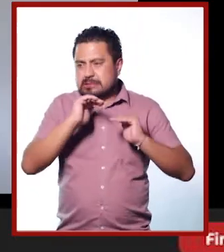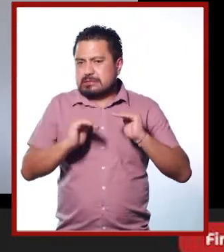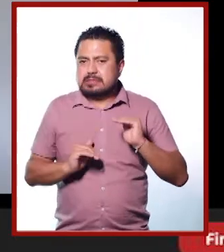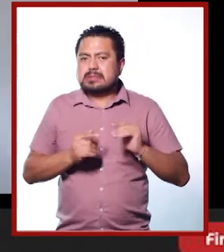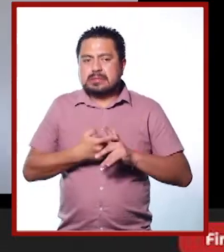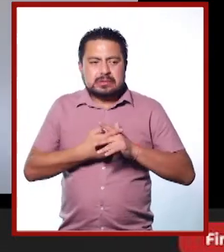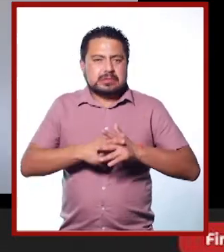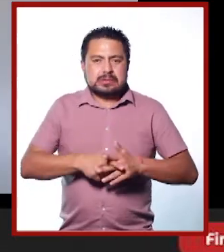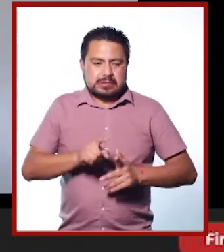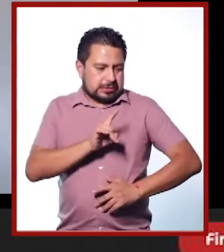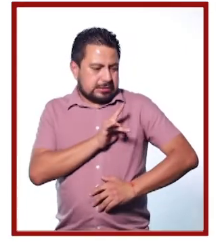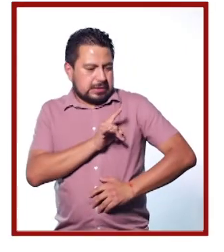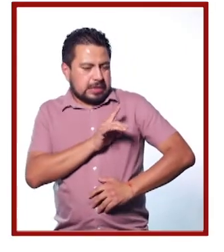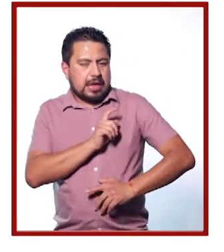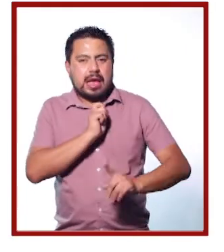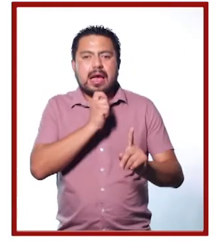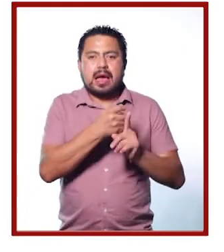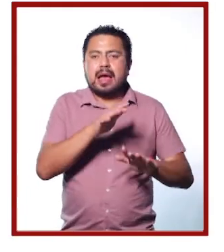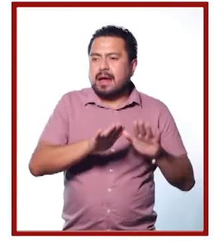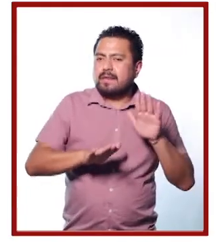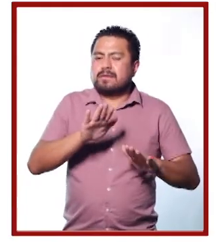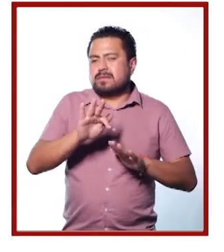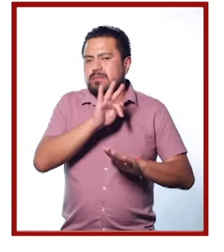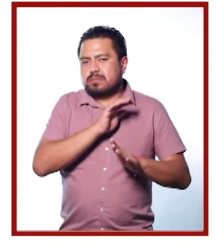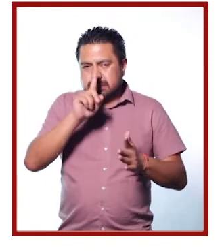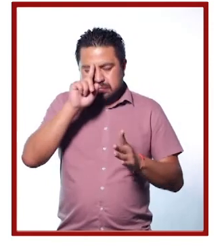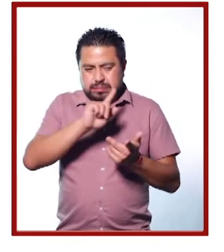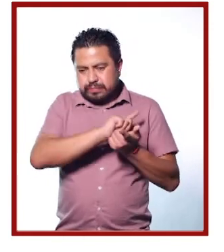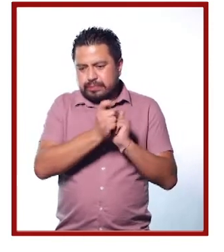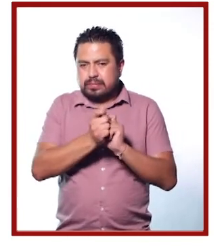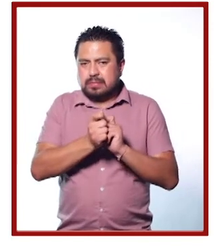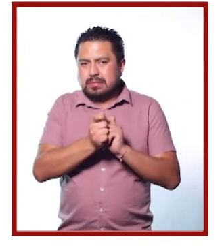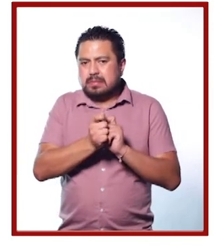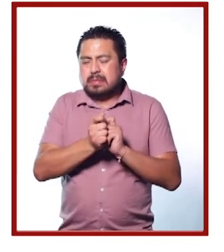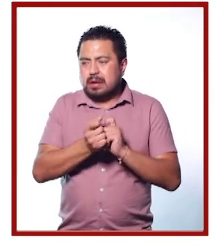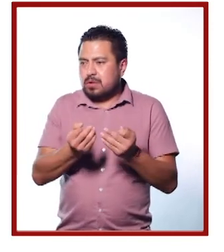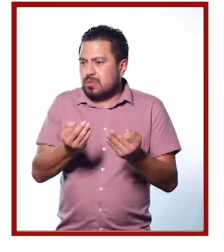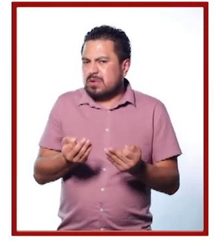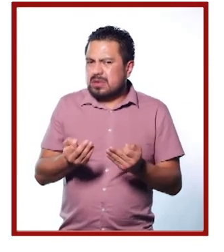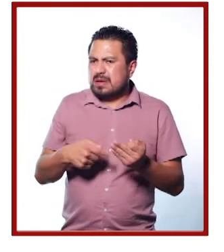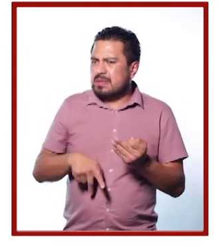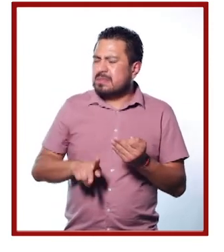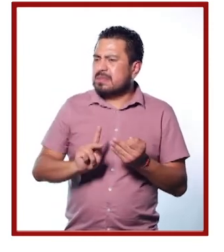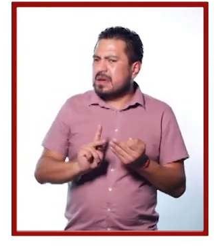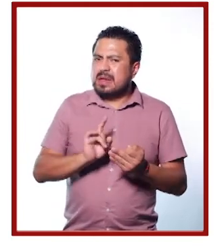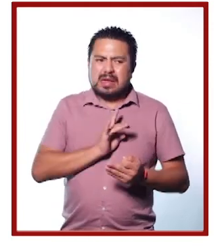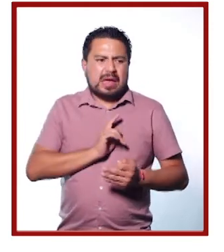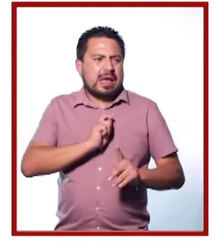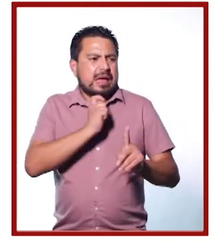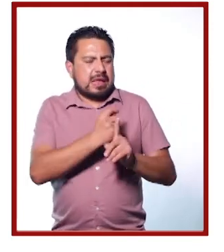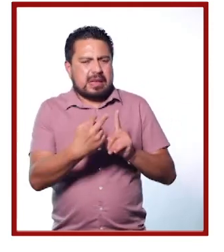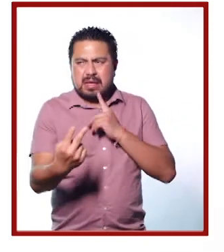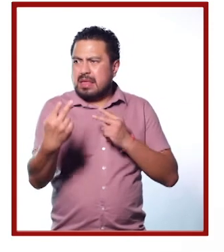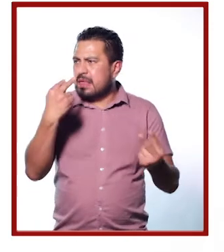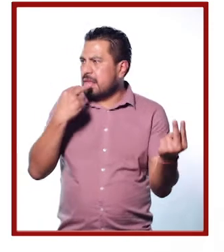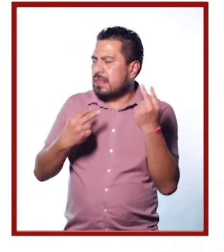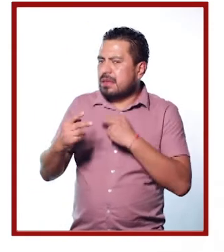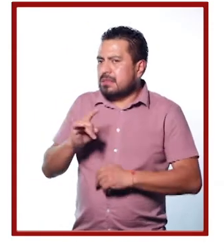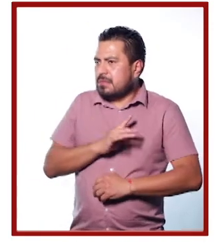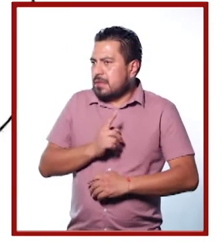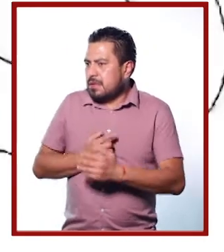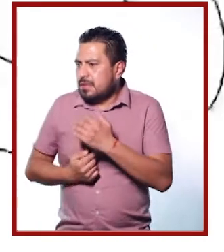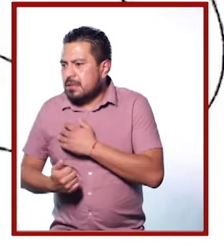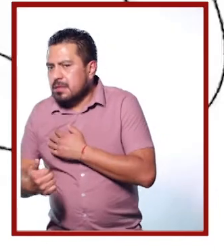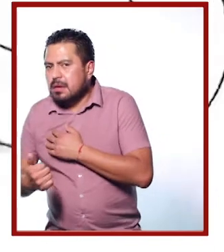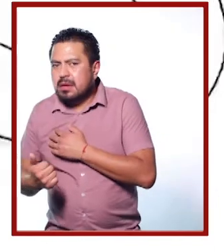muy pequeña. Empiezan a tener miedos que a veces se pueden llegar a convertir en fobias, pero miedo a exponer, miedo a que me vean, miedo